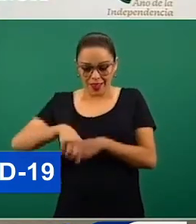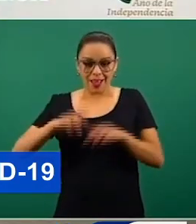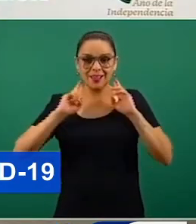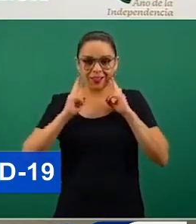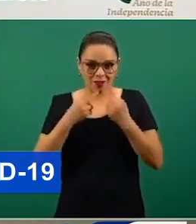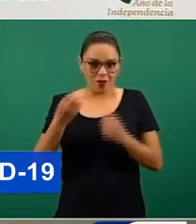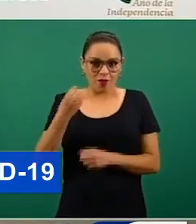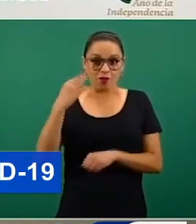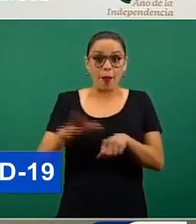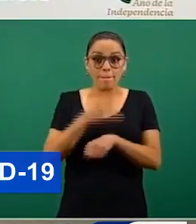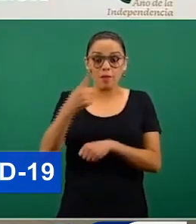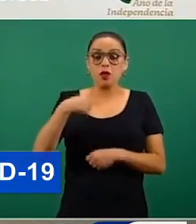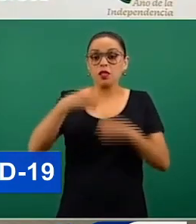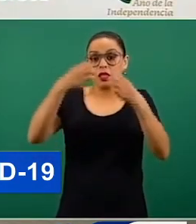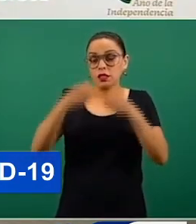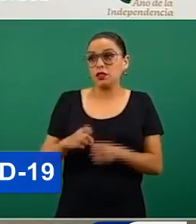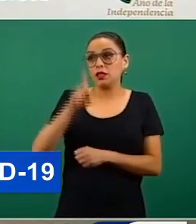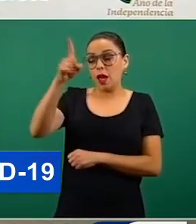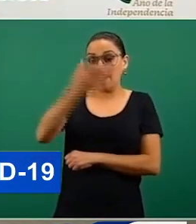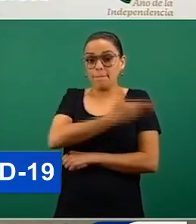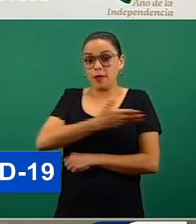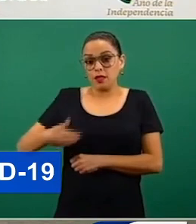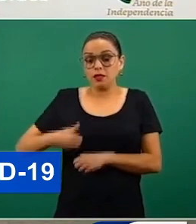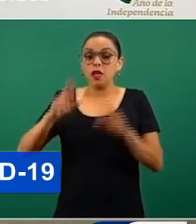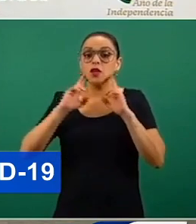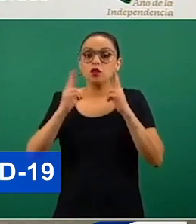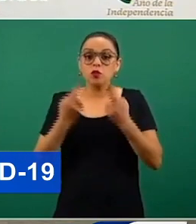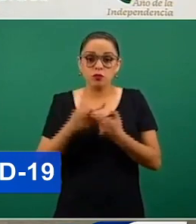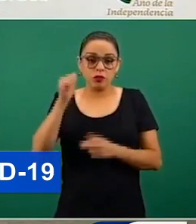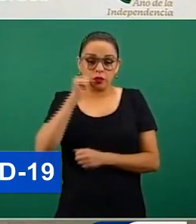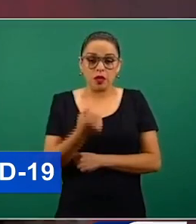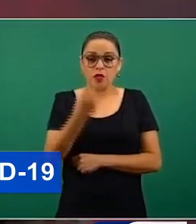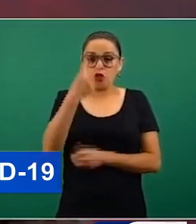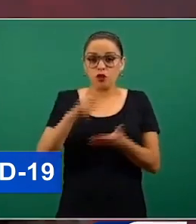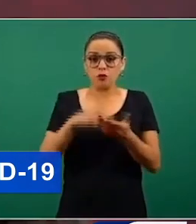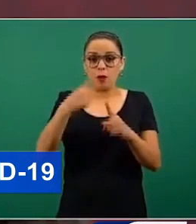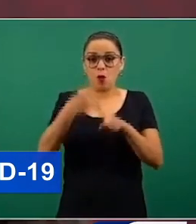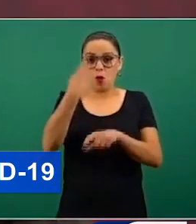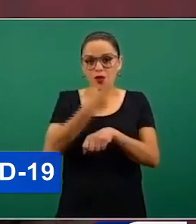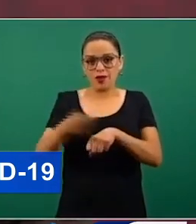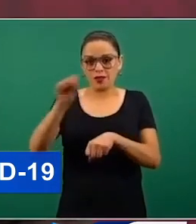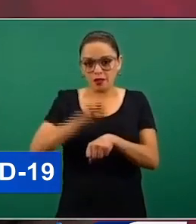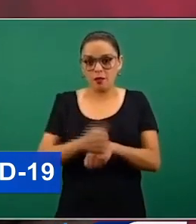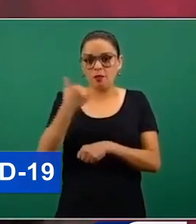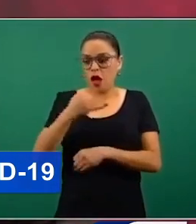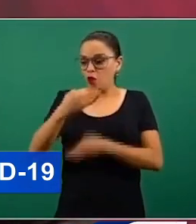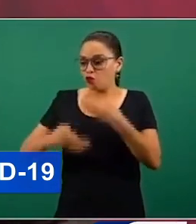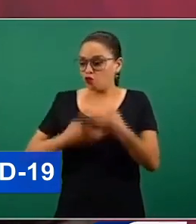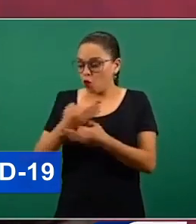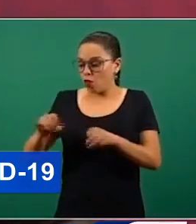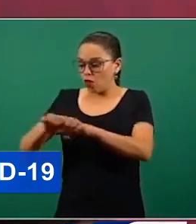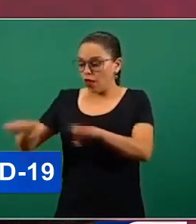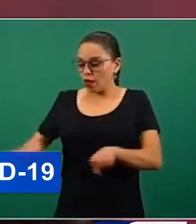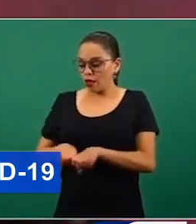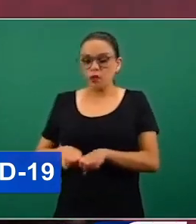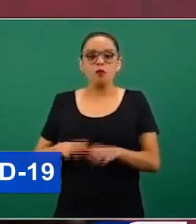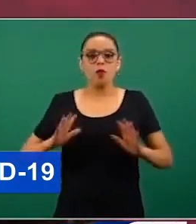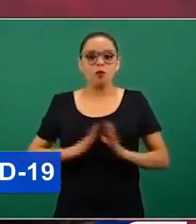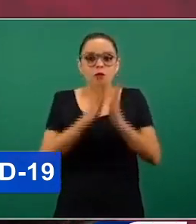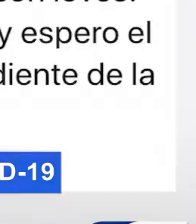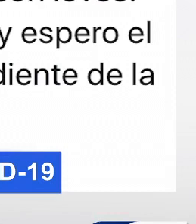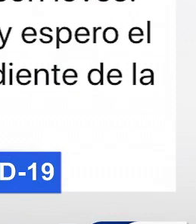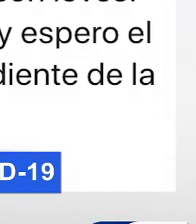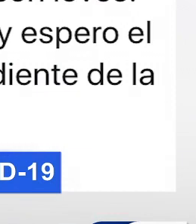uso obligado del cubrebocas meses atrás, pese esto a las recomendaciones de la misma Organización Mundial de la Salud. Sin